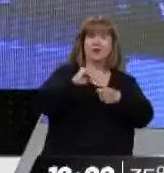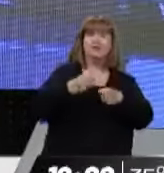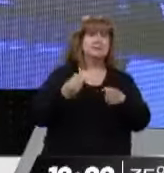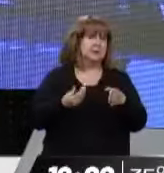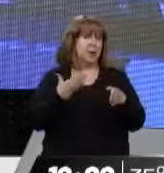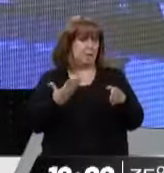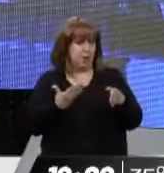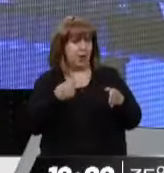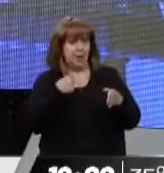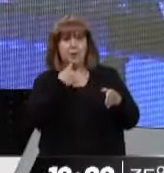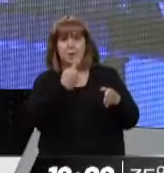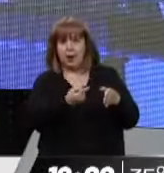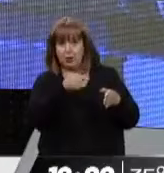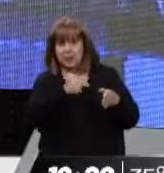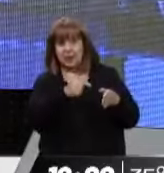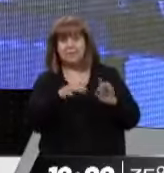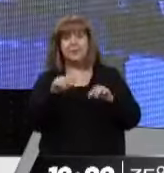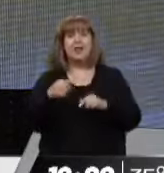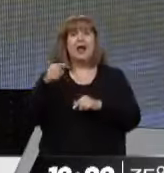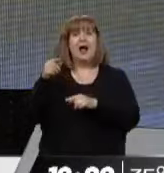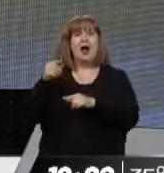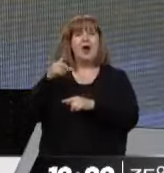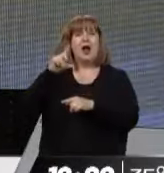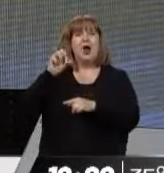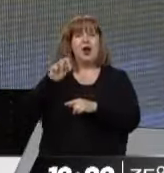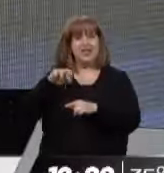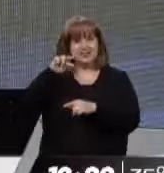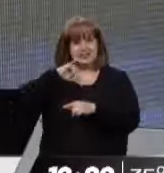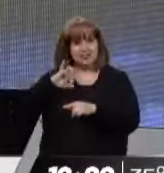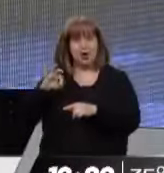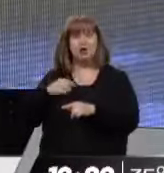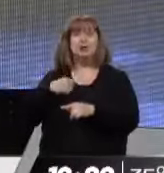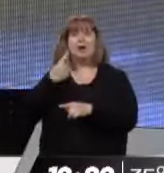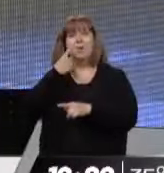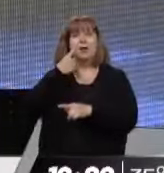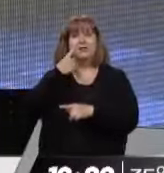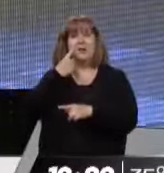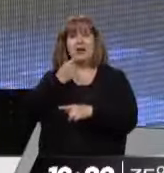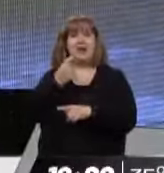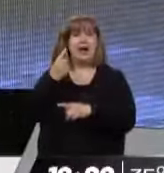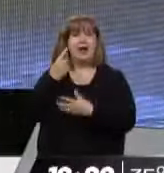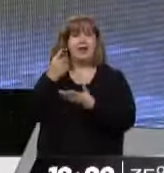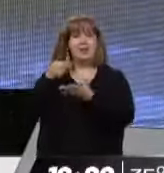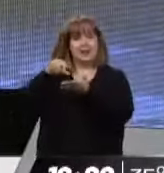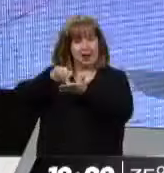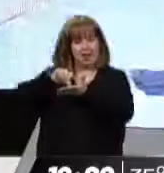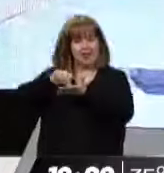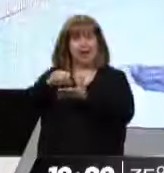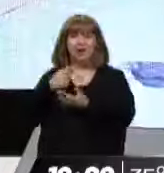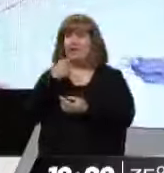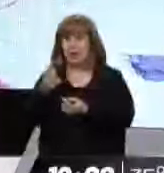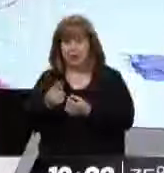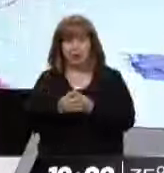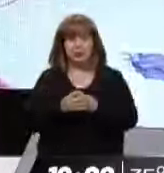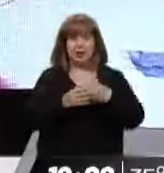de Desarrollo Económico de la Municipalidad de la Capital y que ha tenido la deferencia de atendernos. Lorenzo, ¿cómo le va? Buenas tardes. Julián y Macio lo saluda.